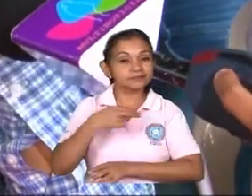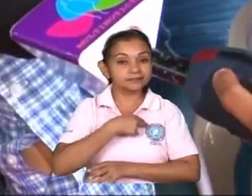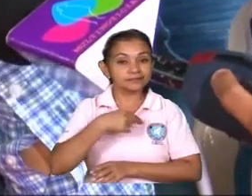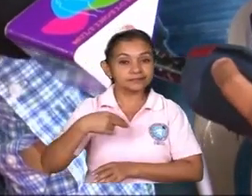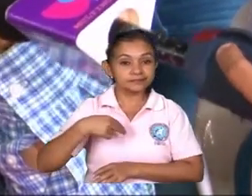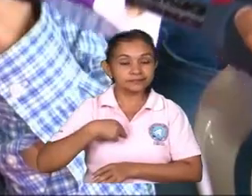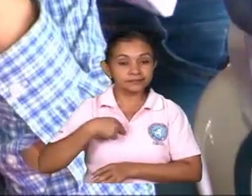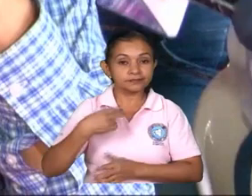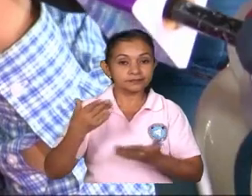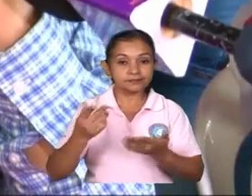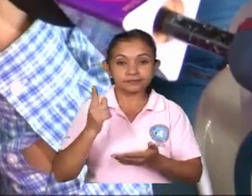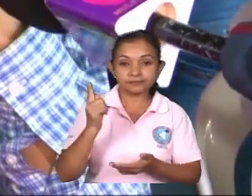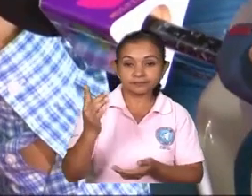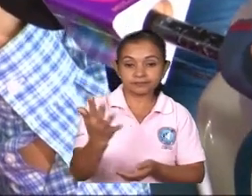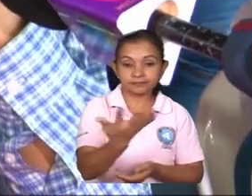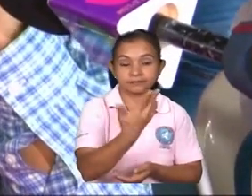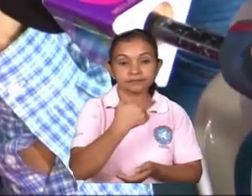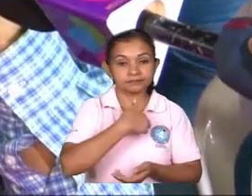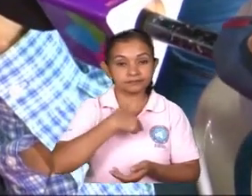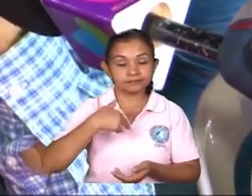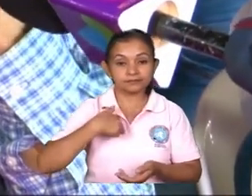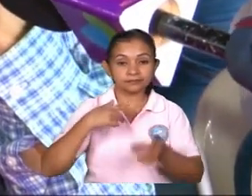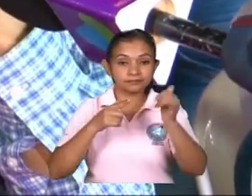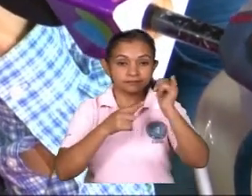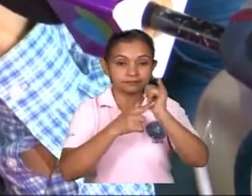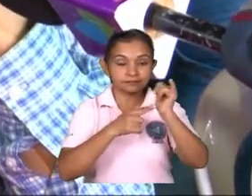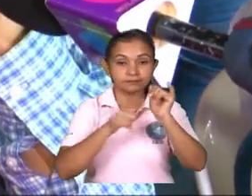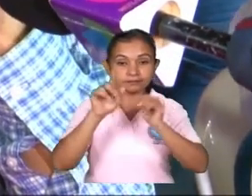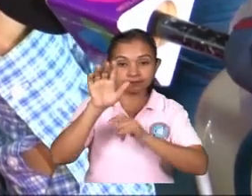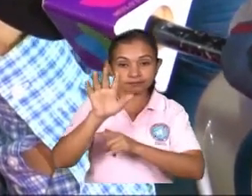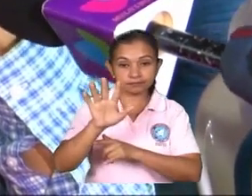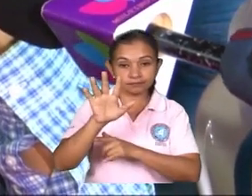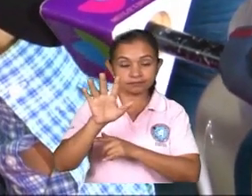que nosotros realizamos en Tipitapa, el día 5